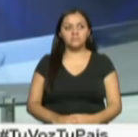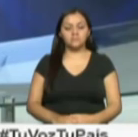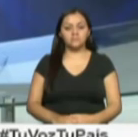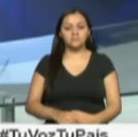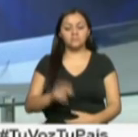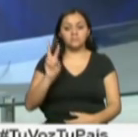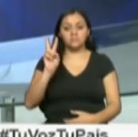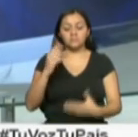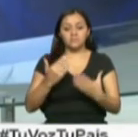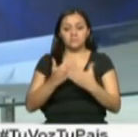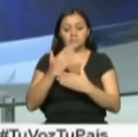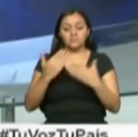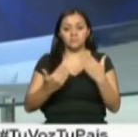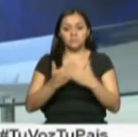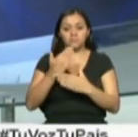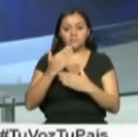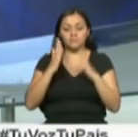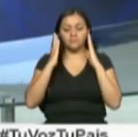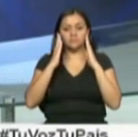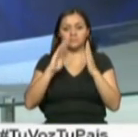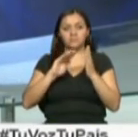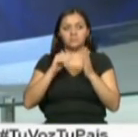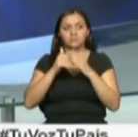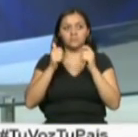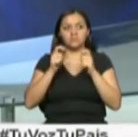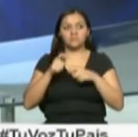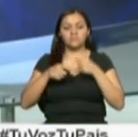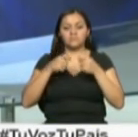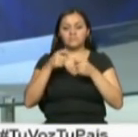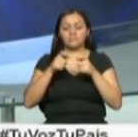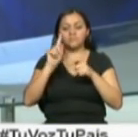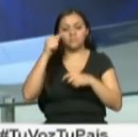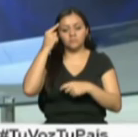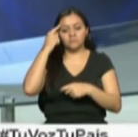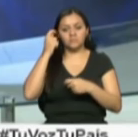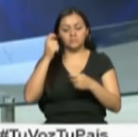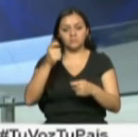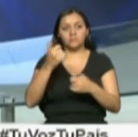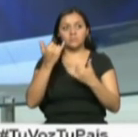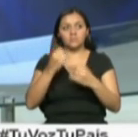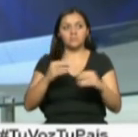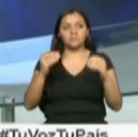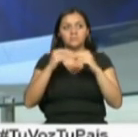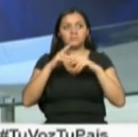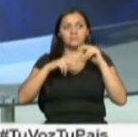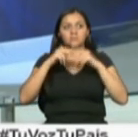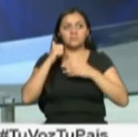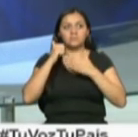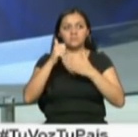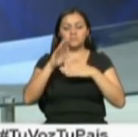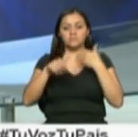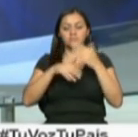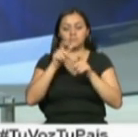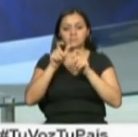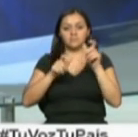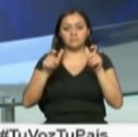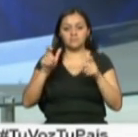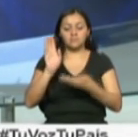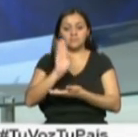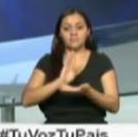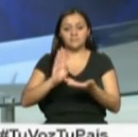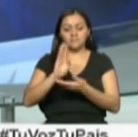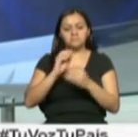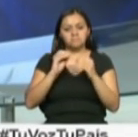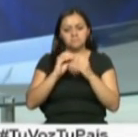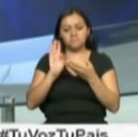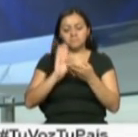nuevos centros de atención ciudadana fueron entregados a la ciudadanía por el gobierno nacional. Obras en beneficio de los pobladores de Bahía de Caracas